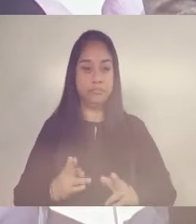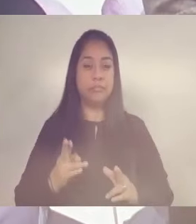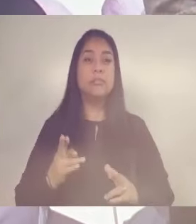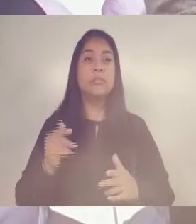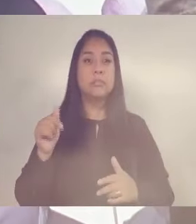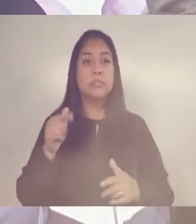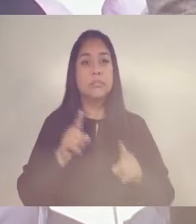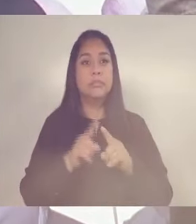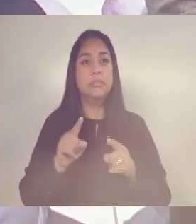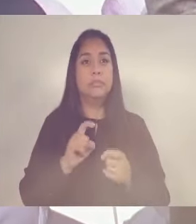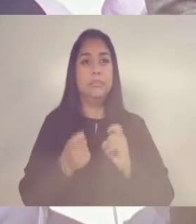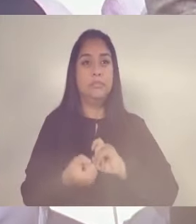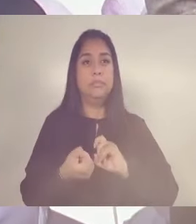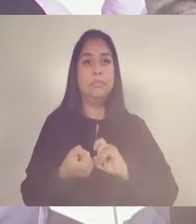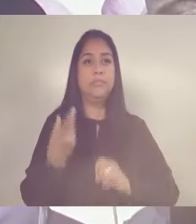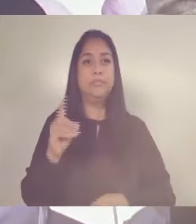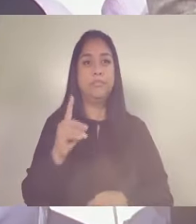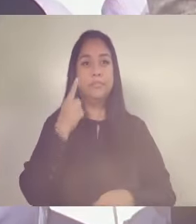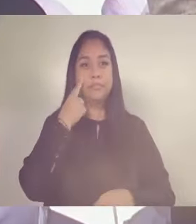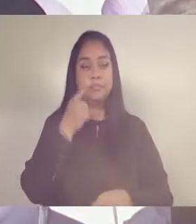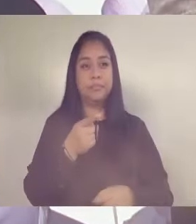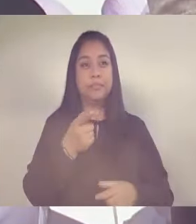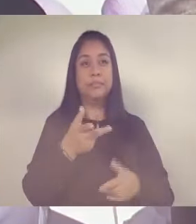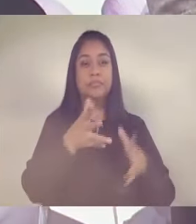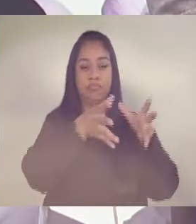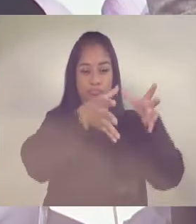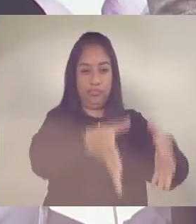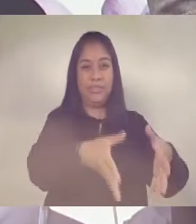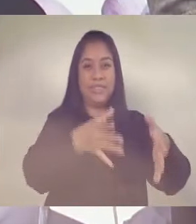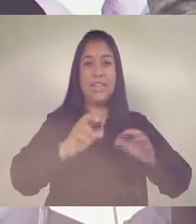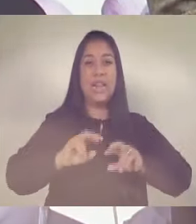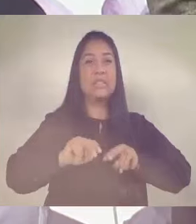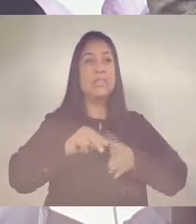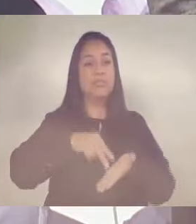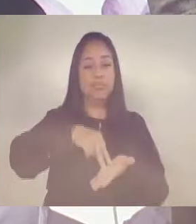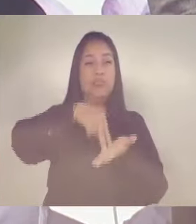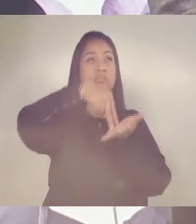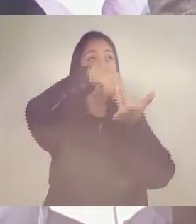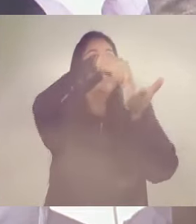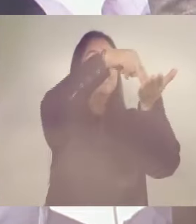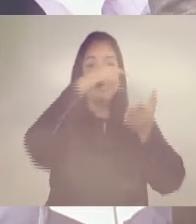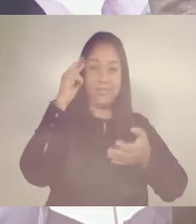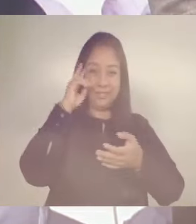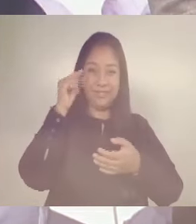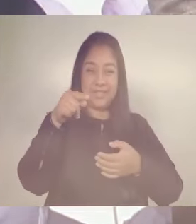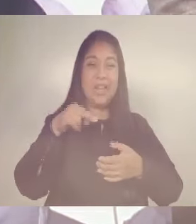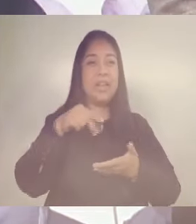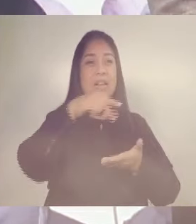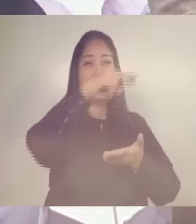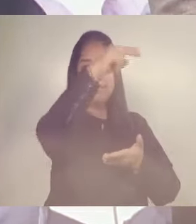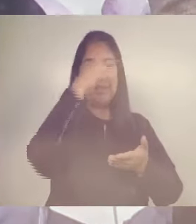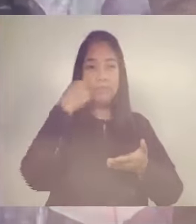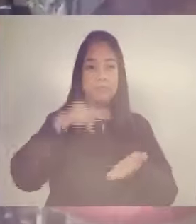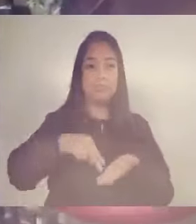la sustitución de la colocación de las escaleras eléctricas y los elevadores. La empresa que es responsable